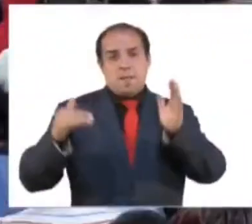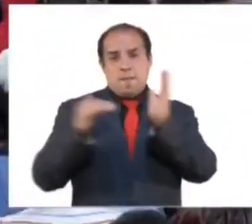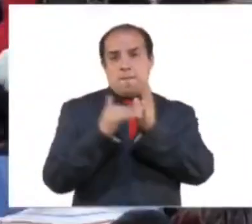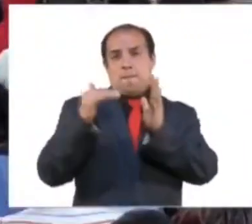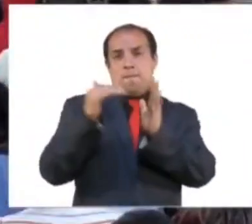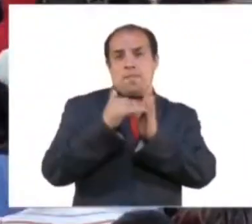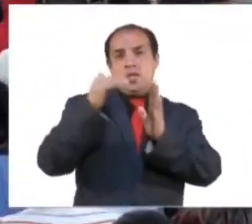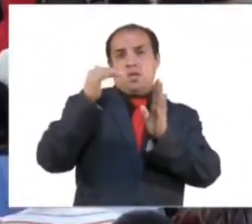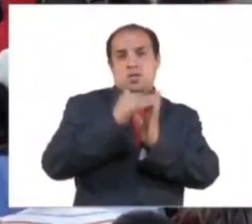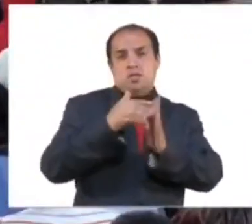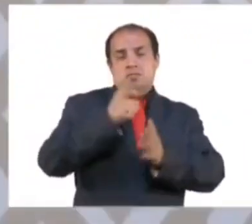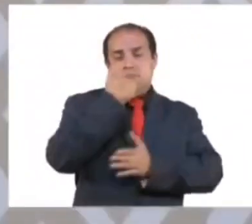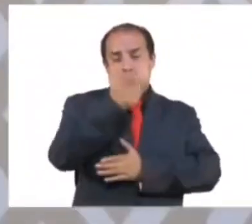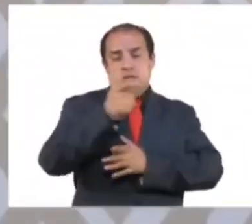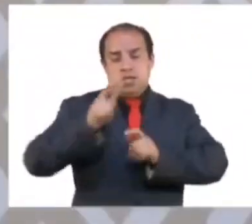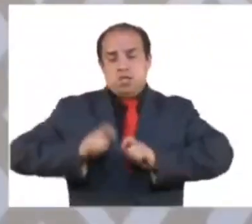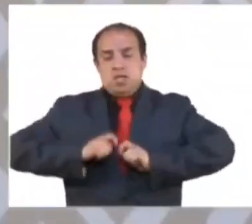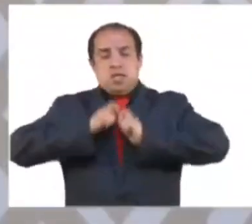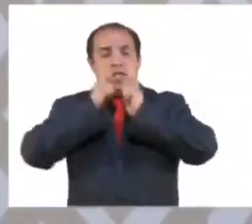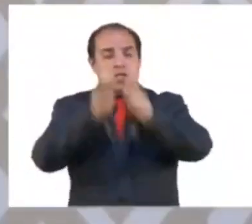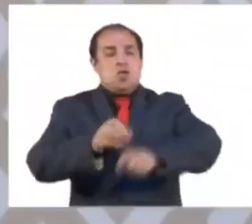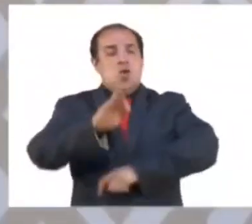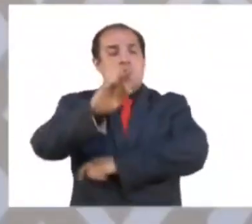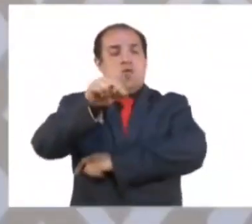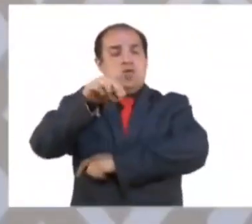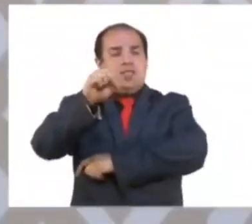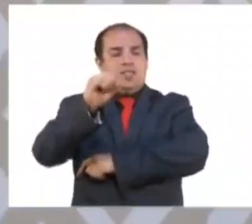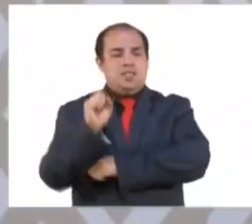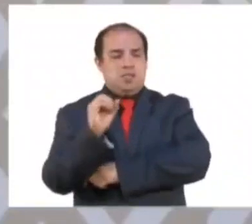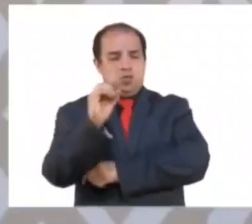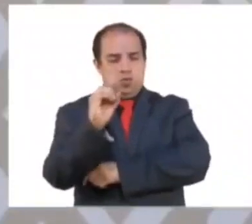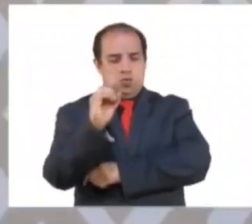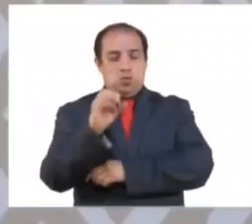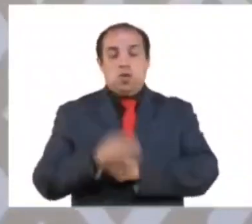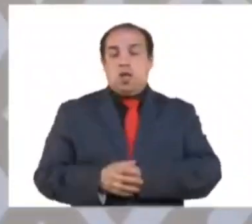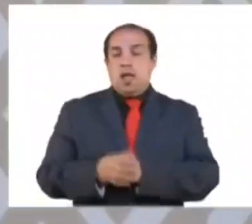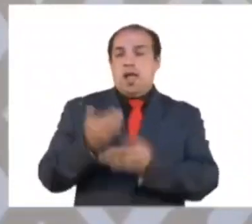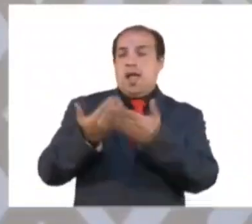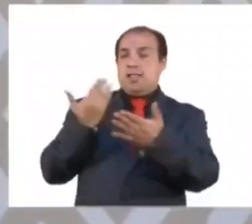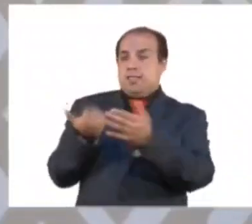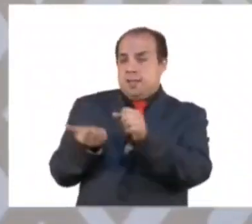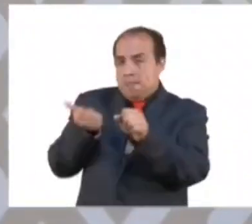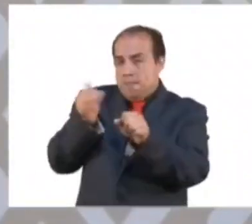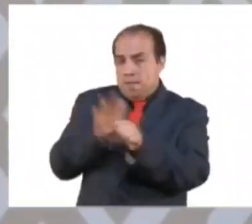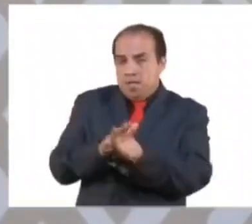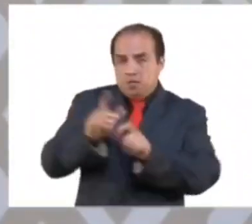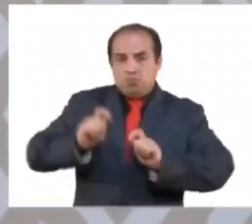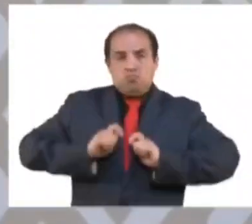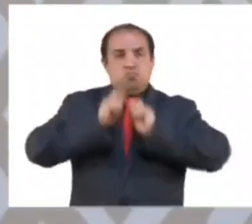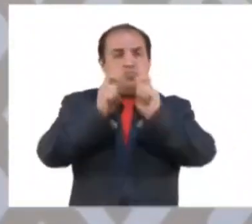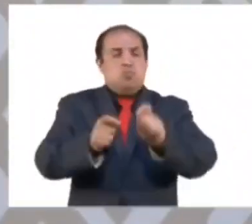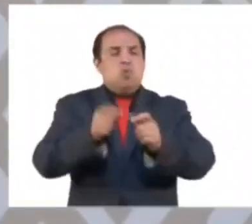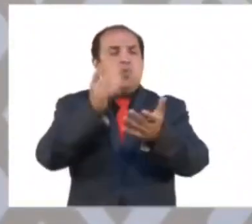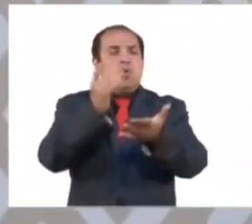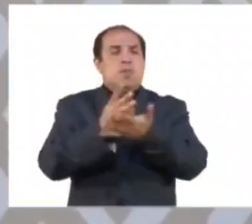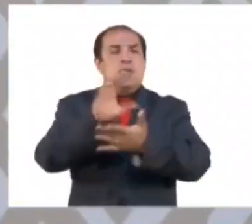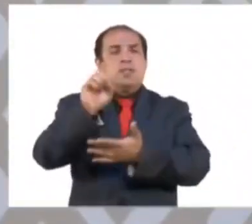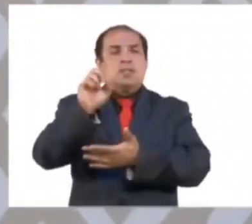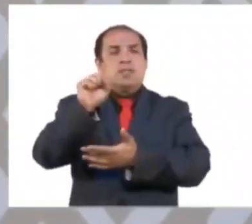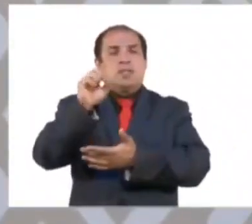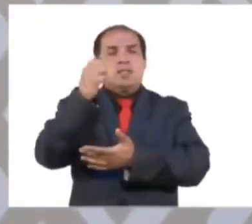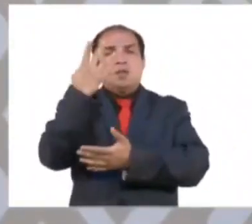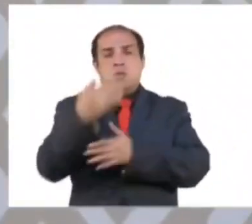pesos entregados por Fondeso. En la pasada administración solo se entregaron